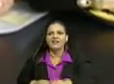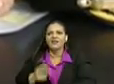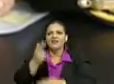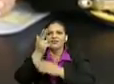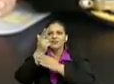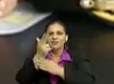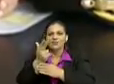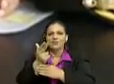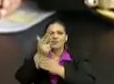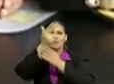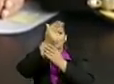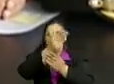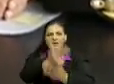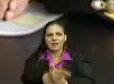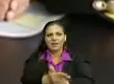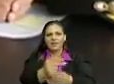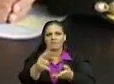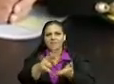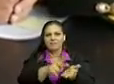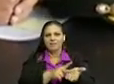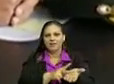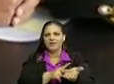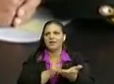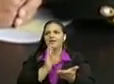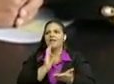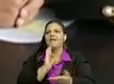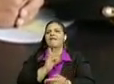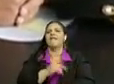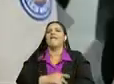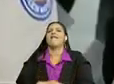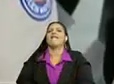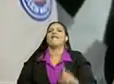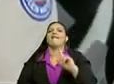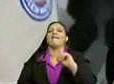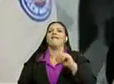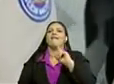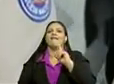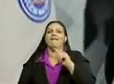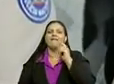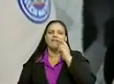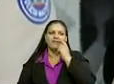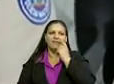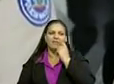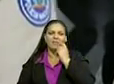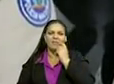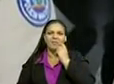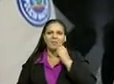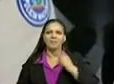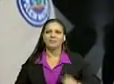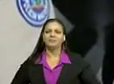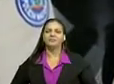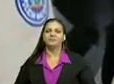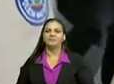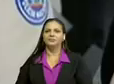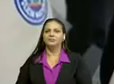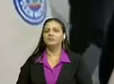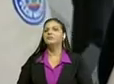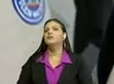agentes debieron ejecutar allanamientos a 3 viviendas. Esta operación policial denominada Fuego